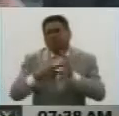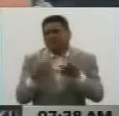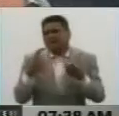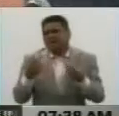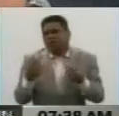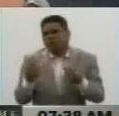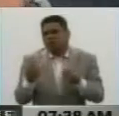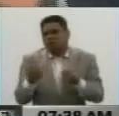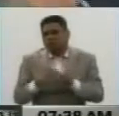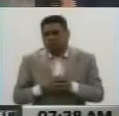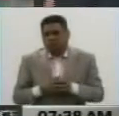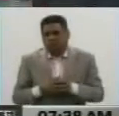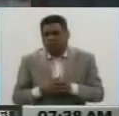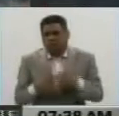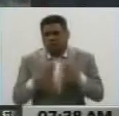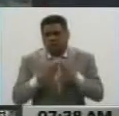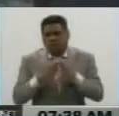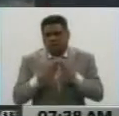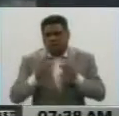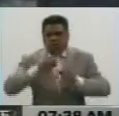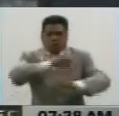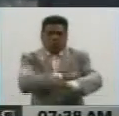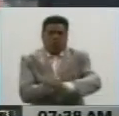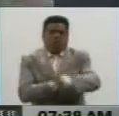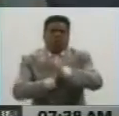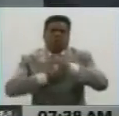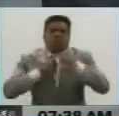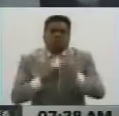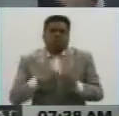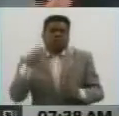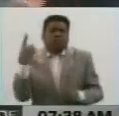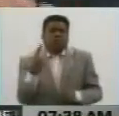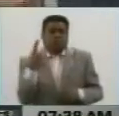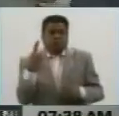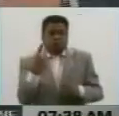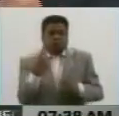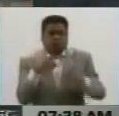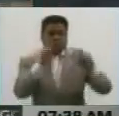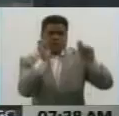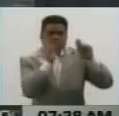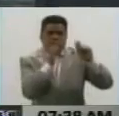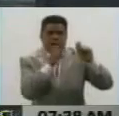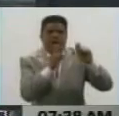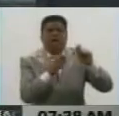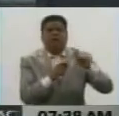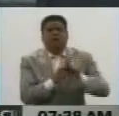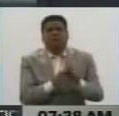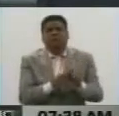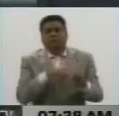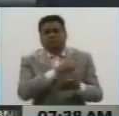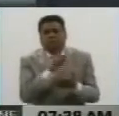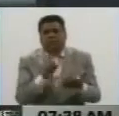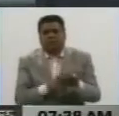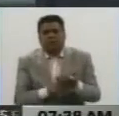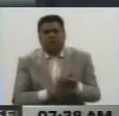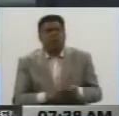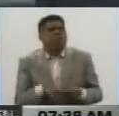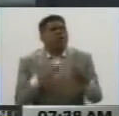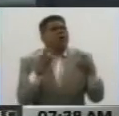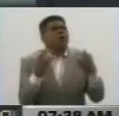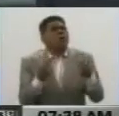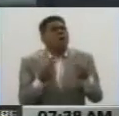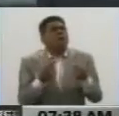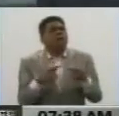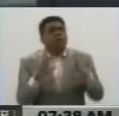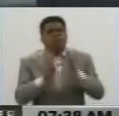factor de la potencialidad económica, no solamente de la minería, sino del estado, del país, de manera completa. ¿Y para cuándo uno pudiera tener esa